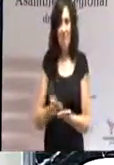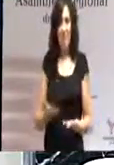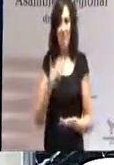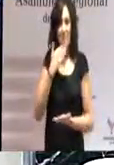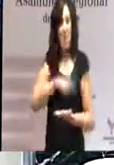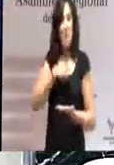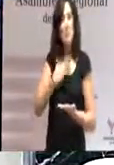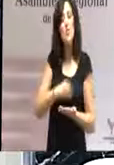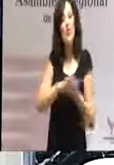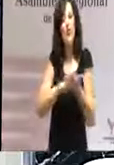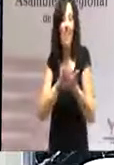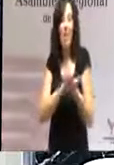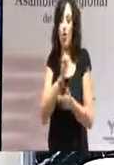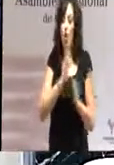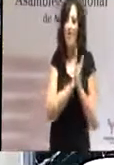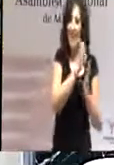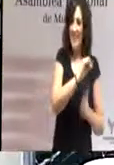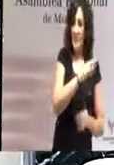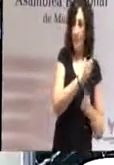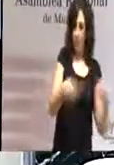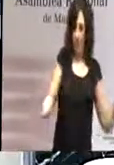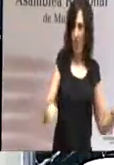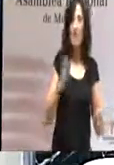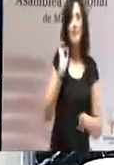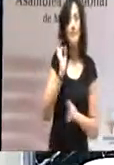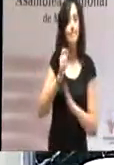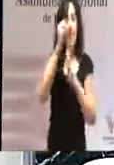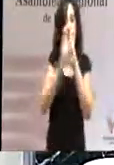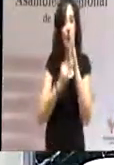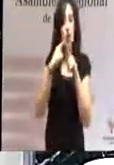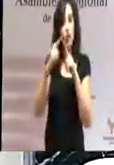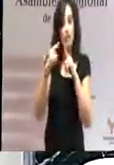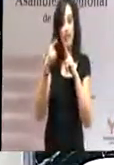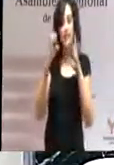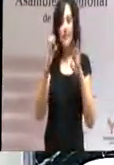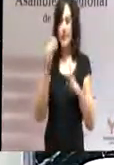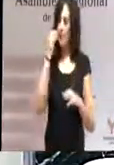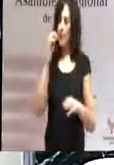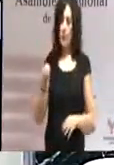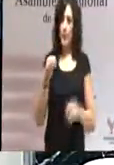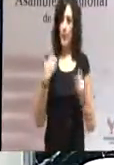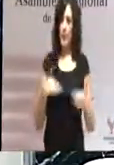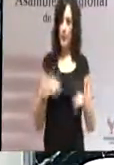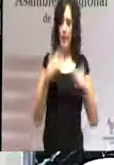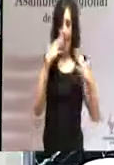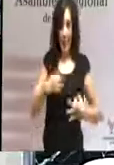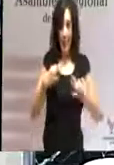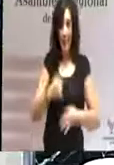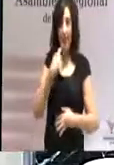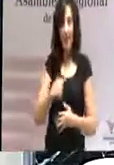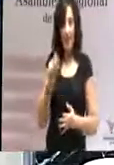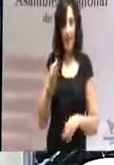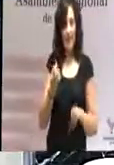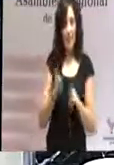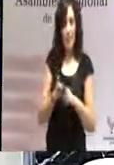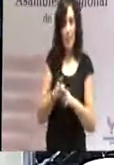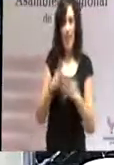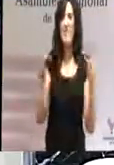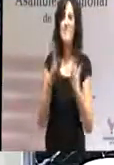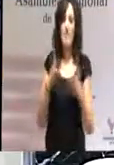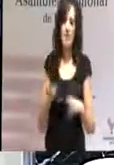región, no de San Esteban. Es cierto que los fríos datos que nos arroja la realidad hablan de una verdadera